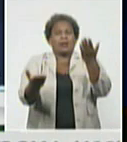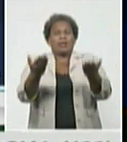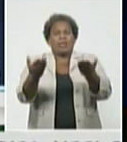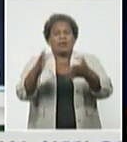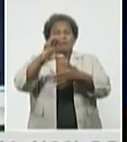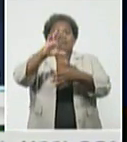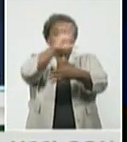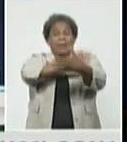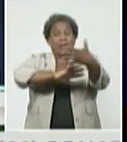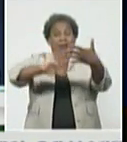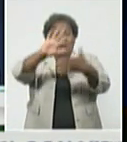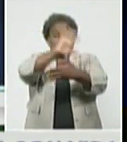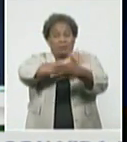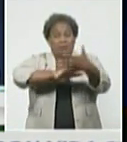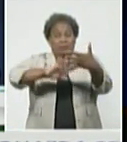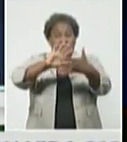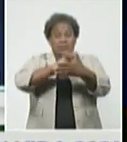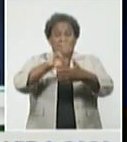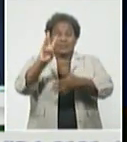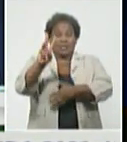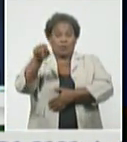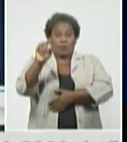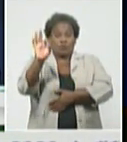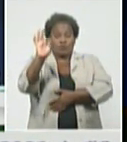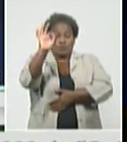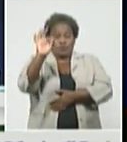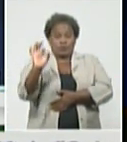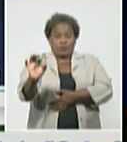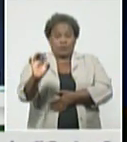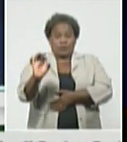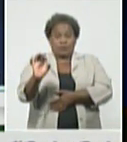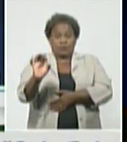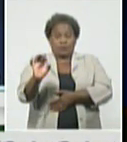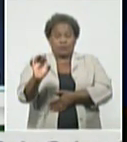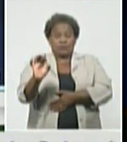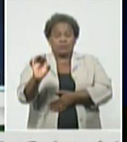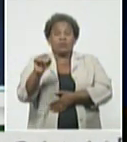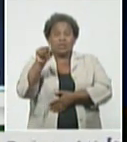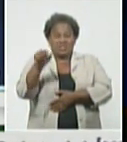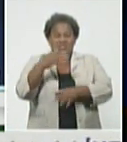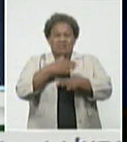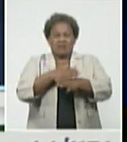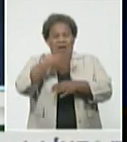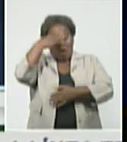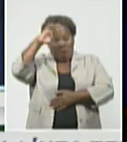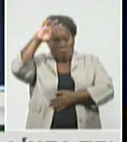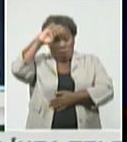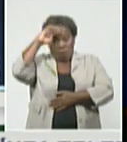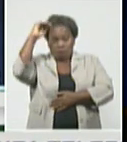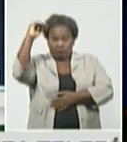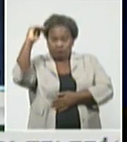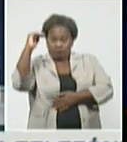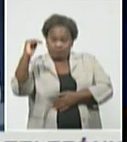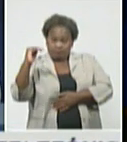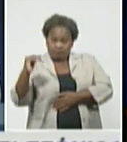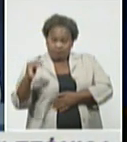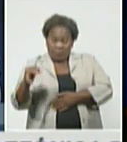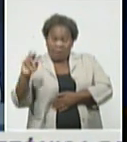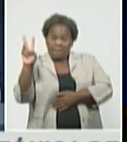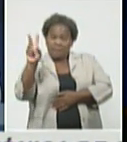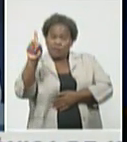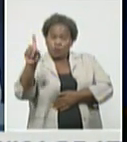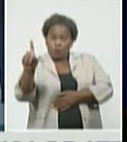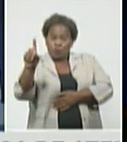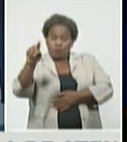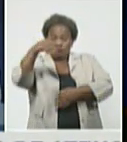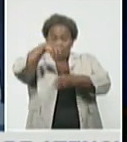las Américas del 3,8%, hace que Cuba ocupe la posición número 21 en las